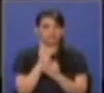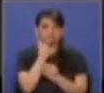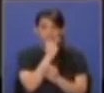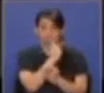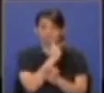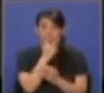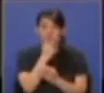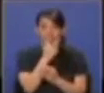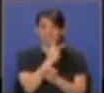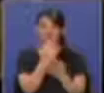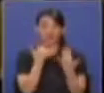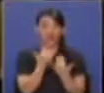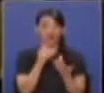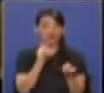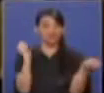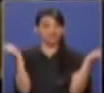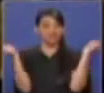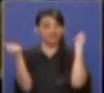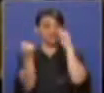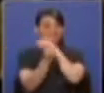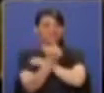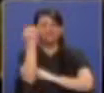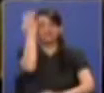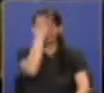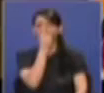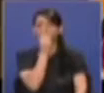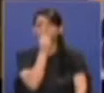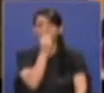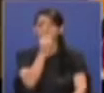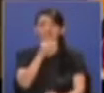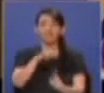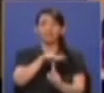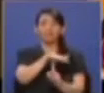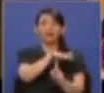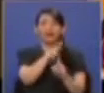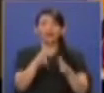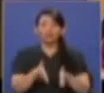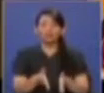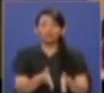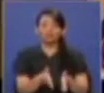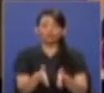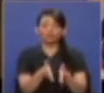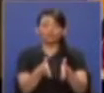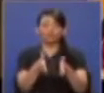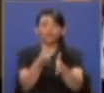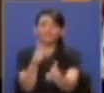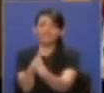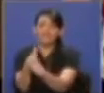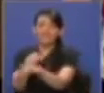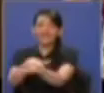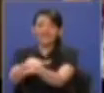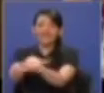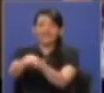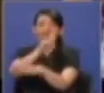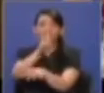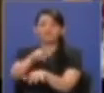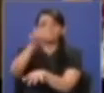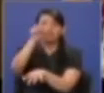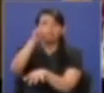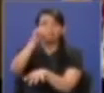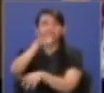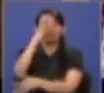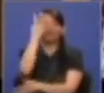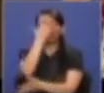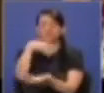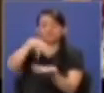cómo ahora luce ese malecón con ese parque lineal al pie del río Zamora, en una de las provincias más